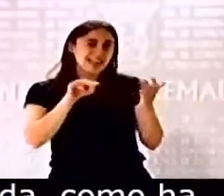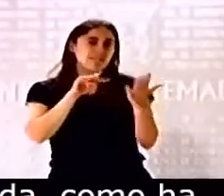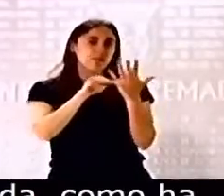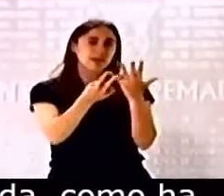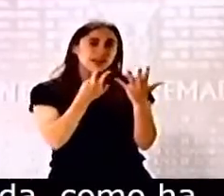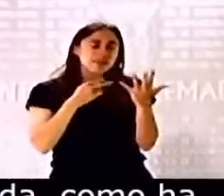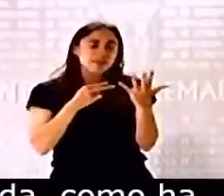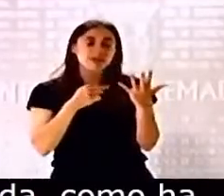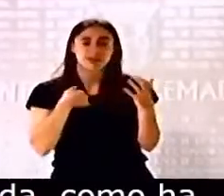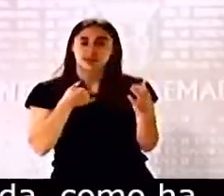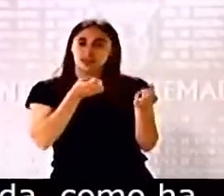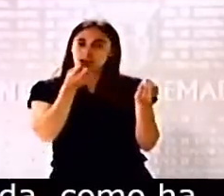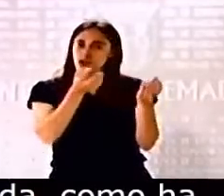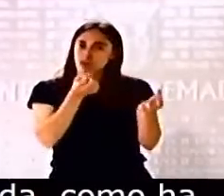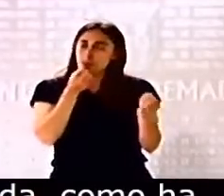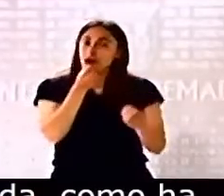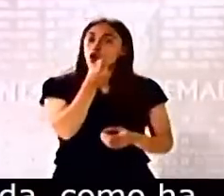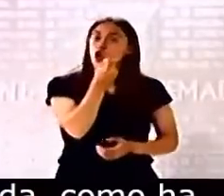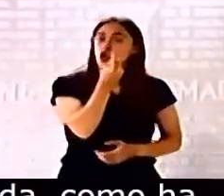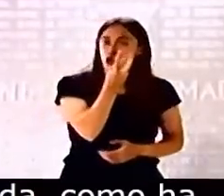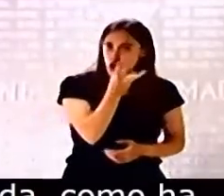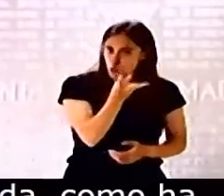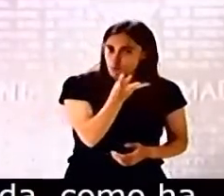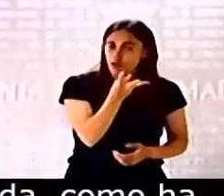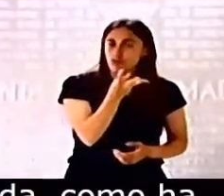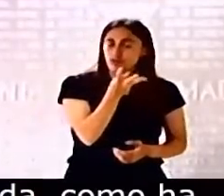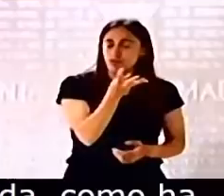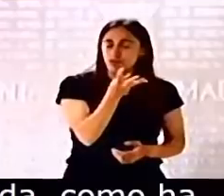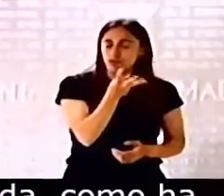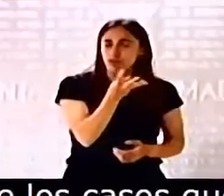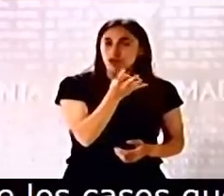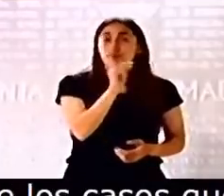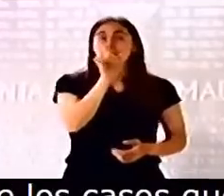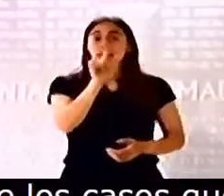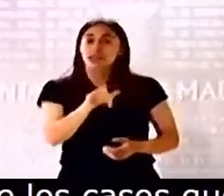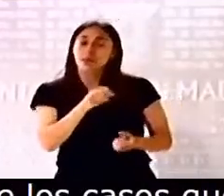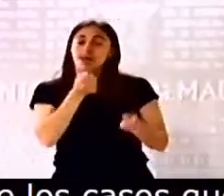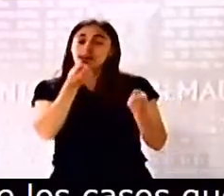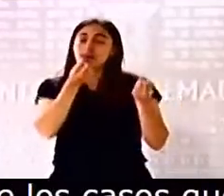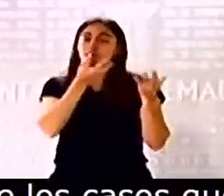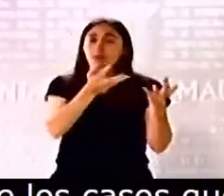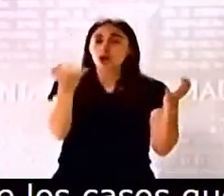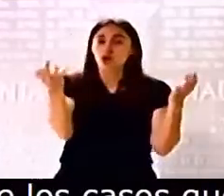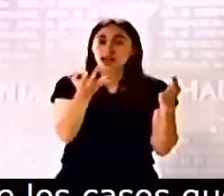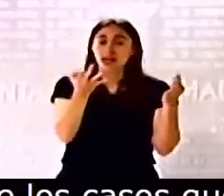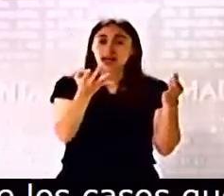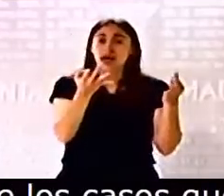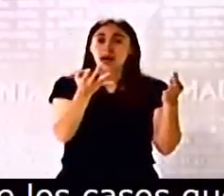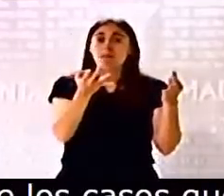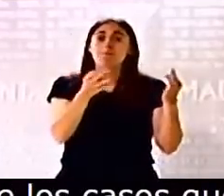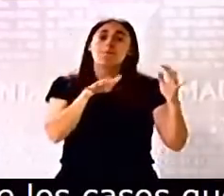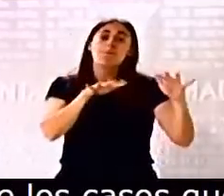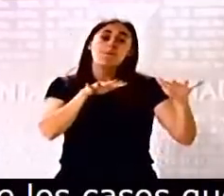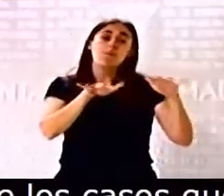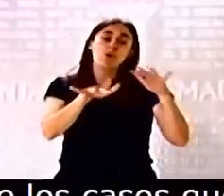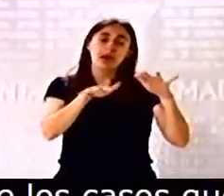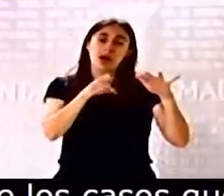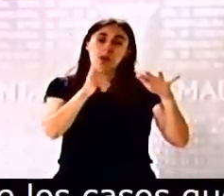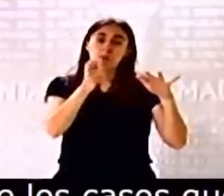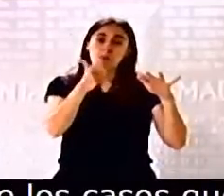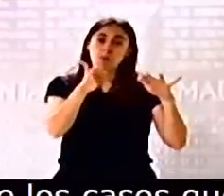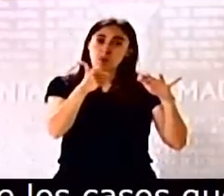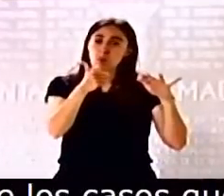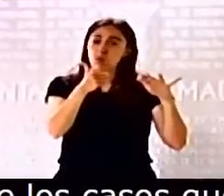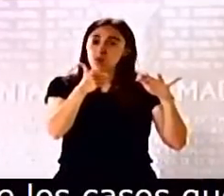Yo le he informado de los casos que tenía. Le he informado de que cierta movilidad debía haber en el pueblo, puesto que los contactos